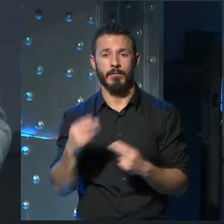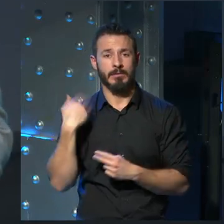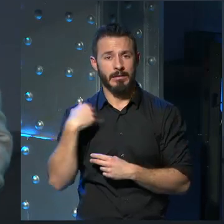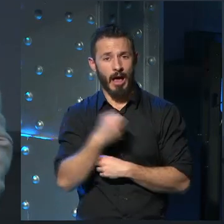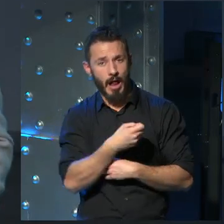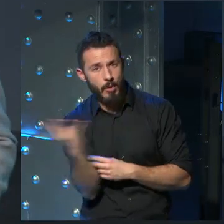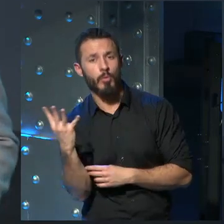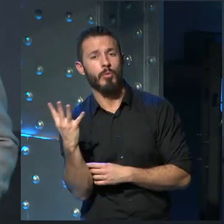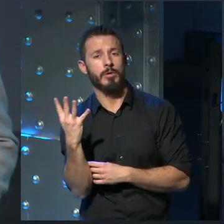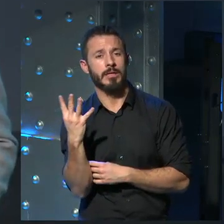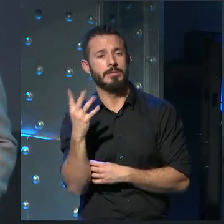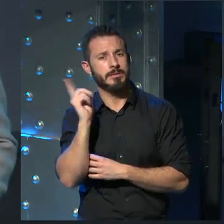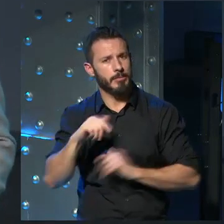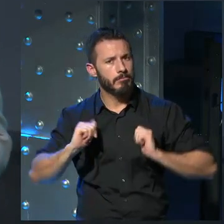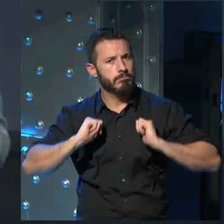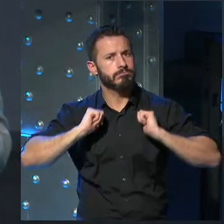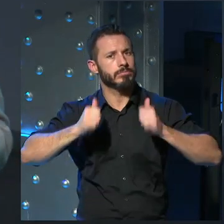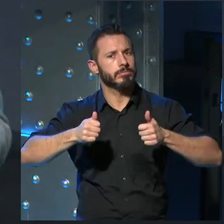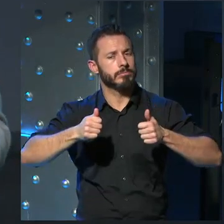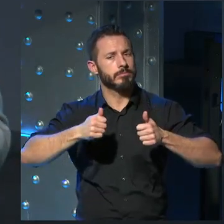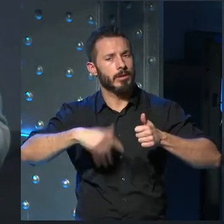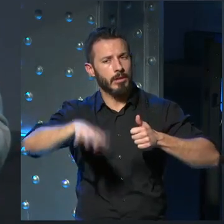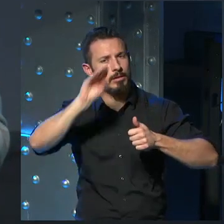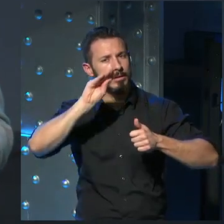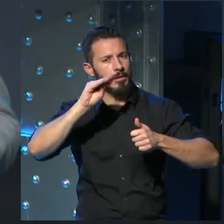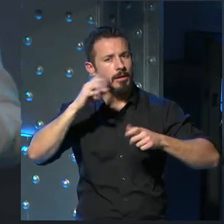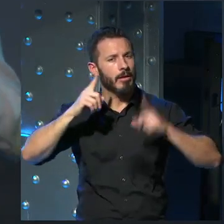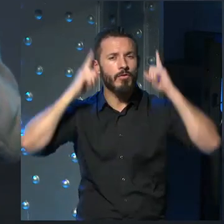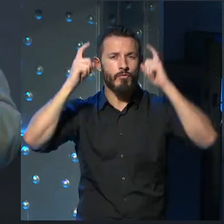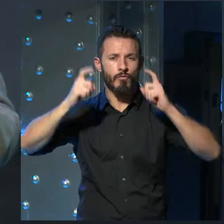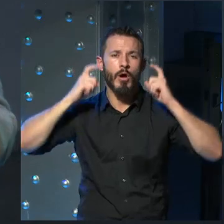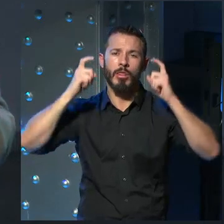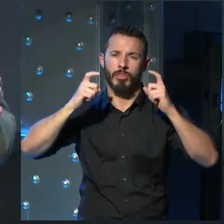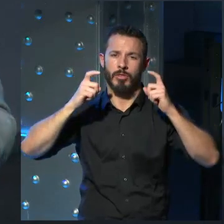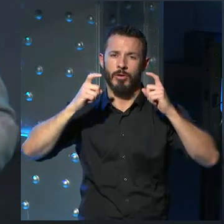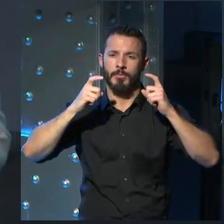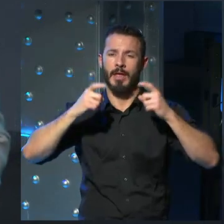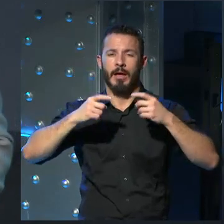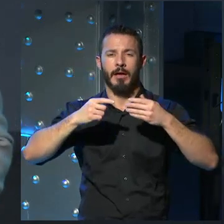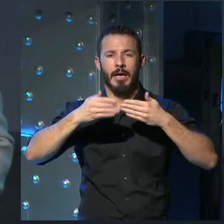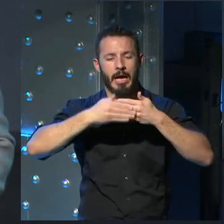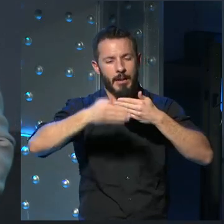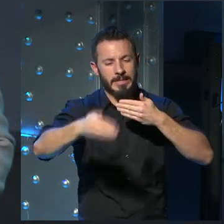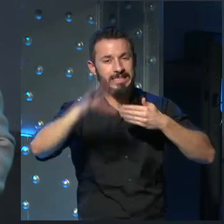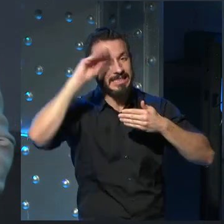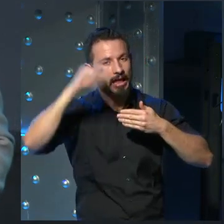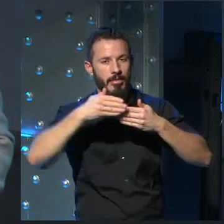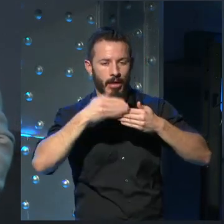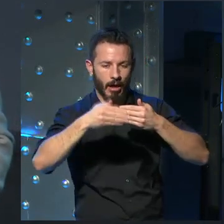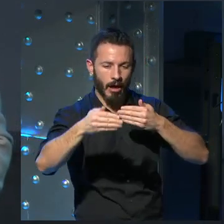algunas empiezan, además, a comprender que hay que dedicar mucho esfuerzo a introducir capas de inteligencia en